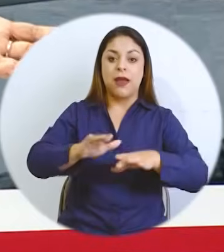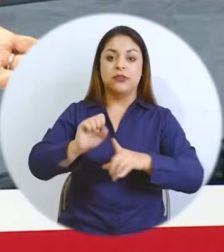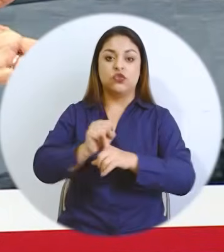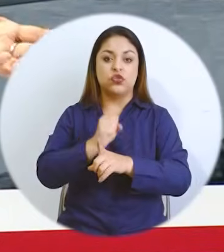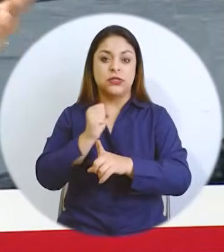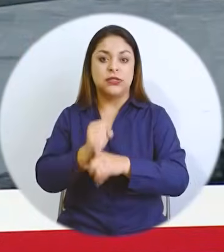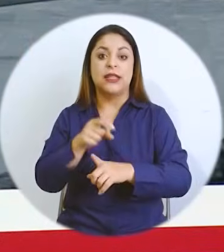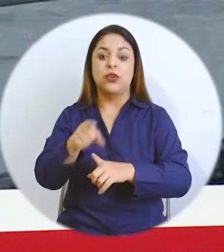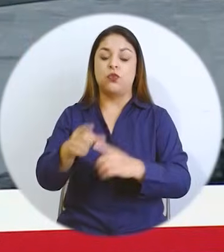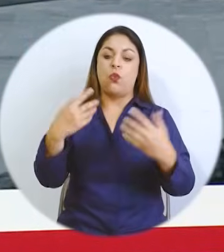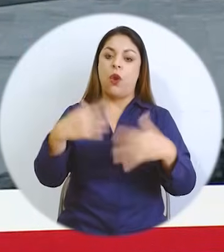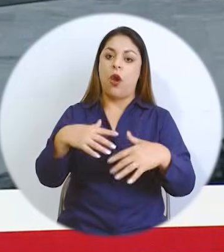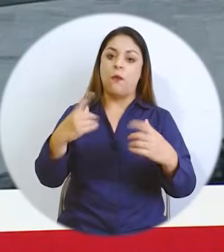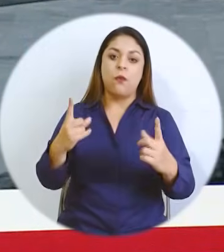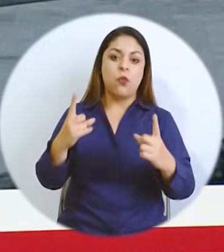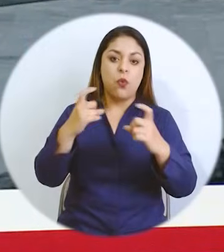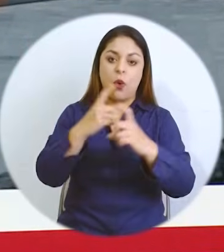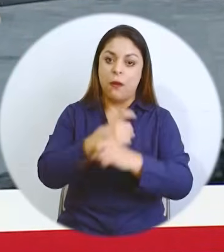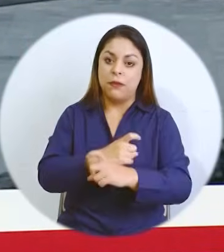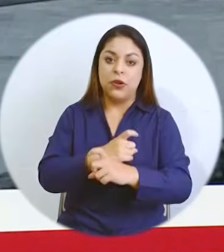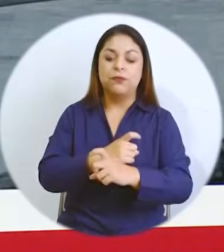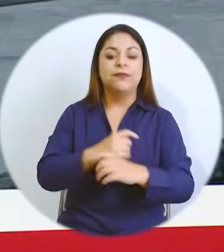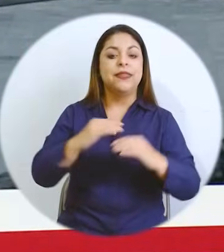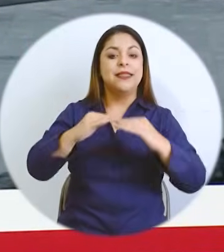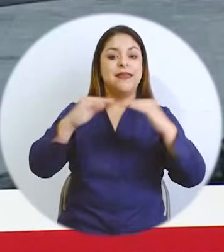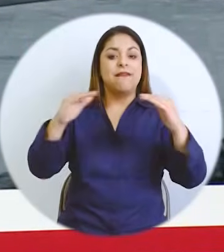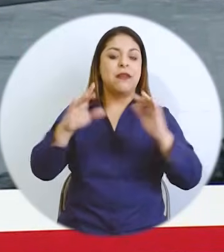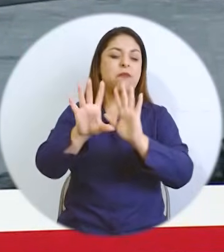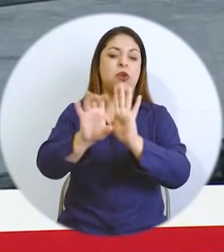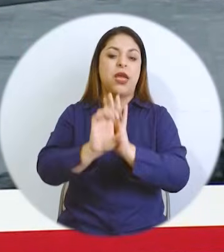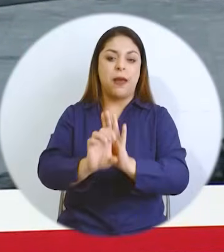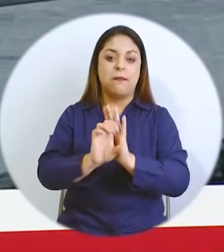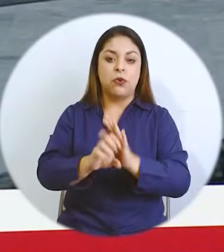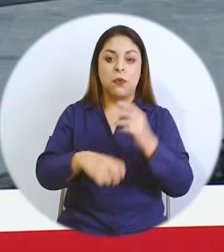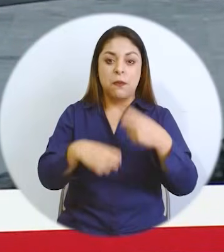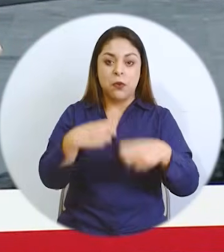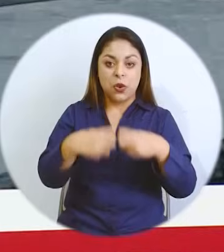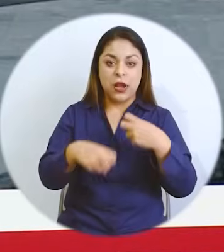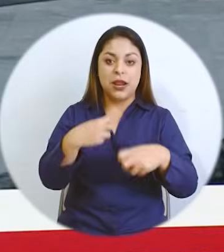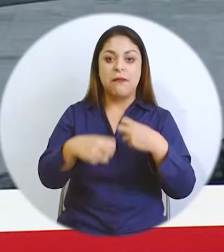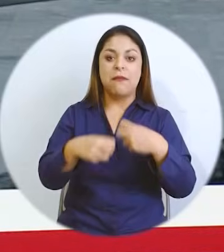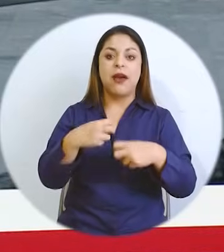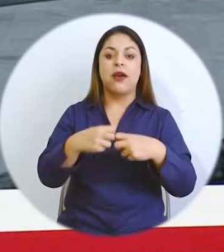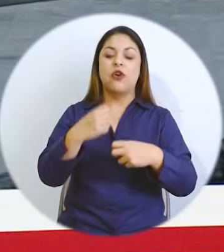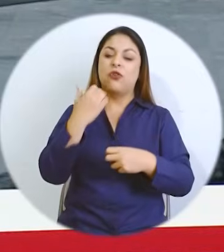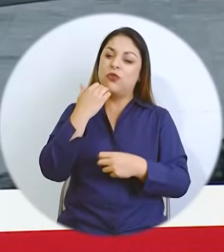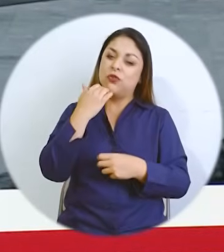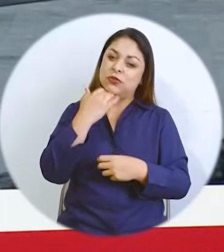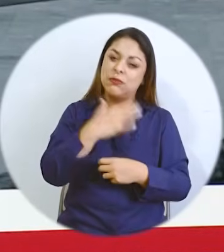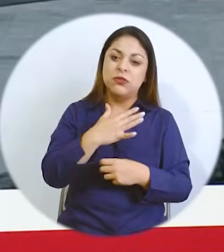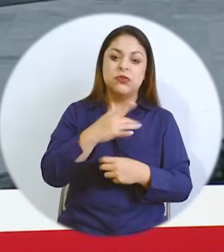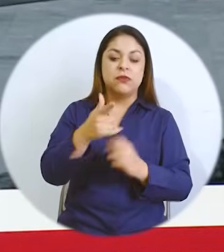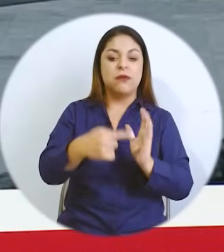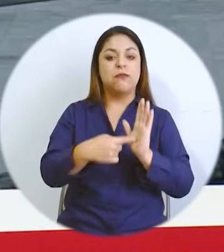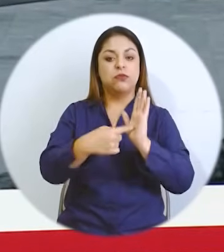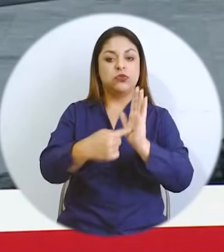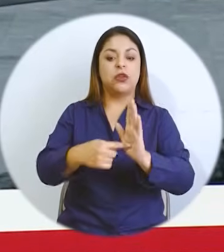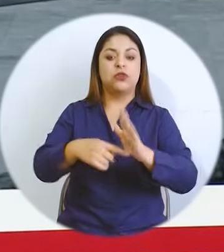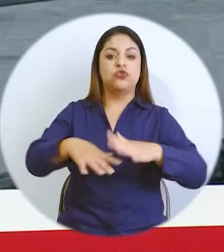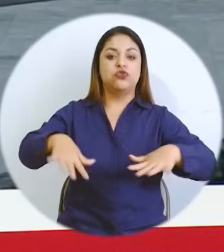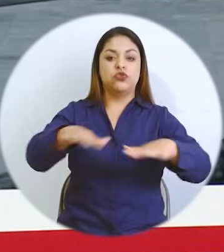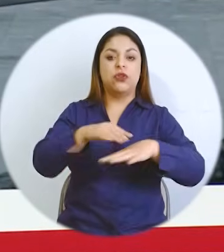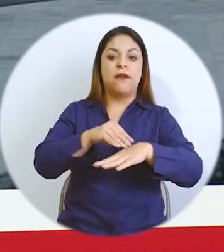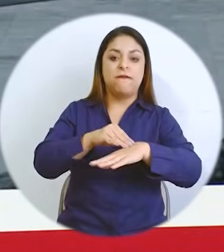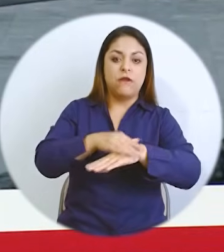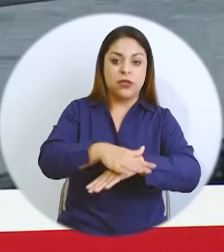de la asada, de la parte de la sociedad. Es muy complejo, pero a nivel de, por ejemplo, problemáticas de